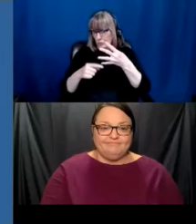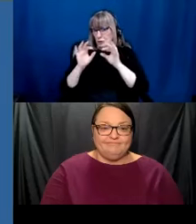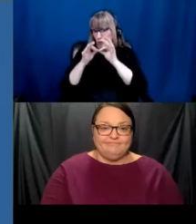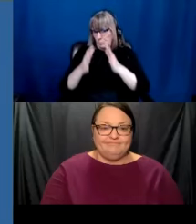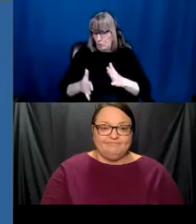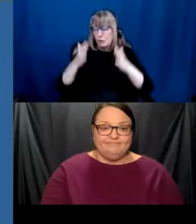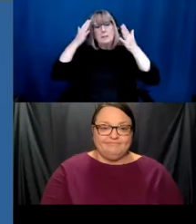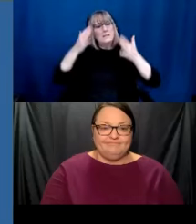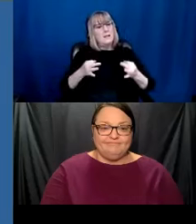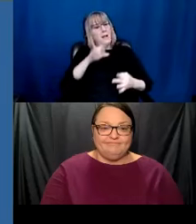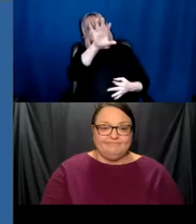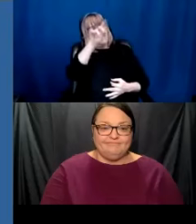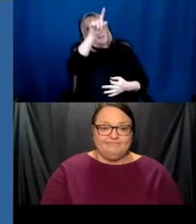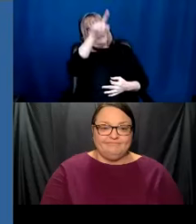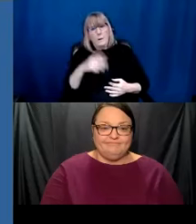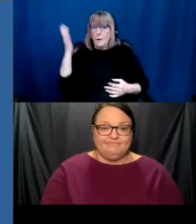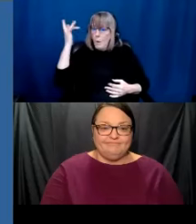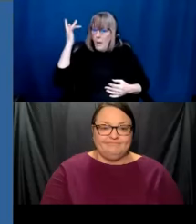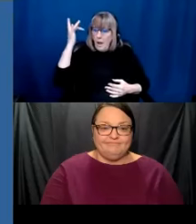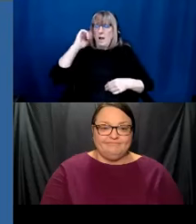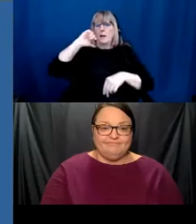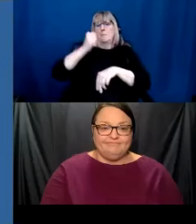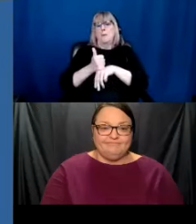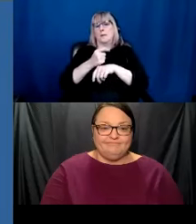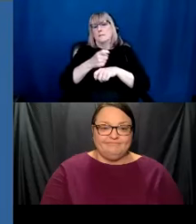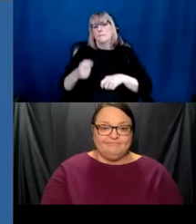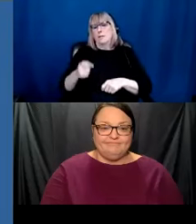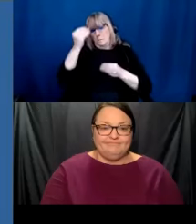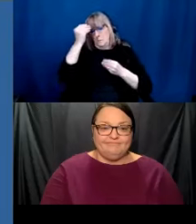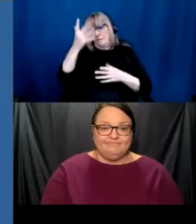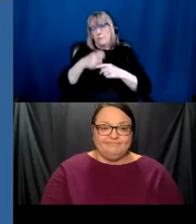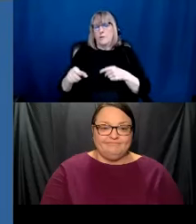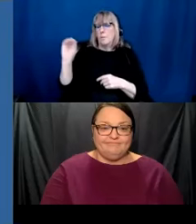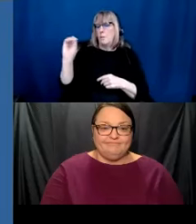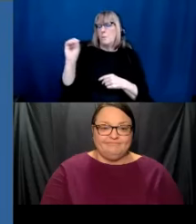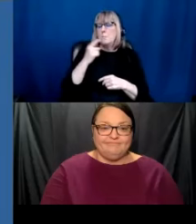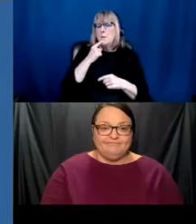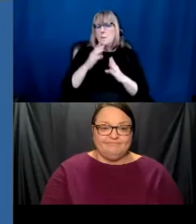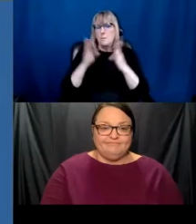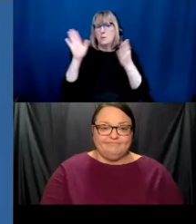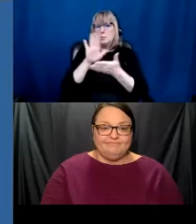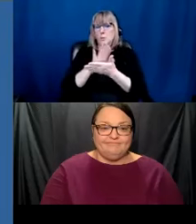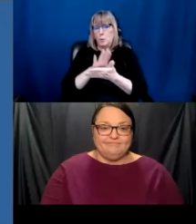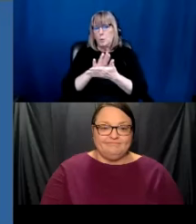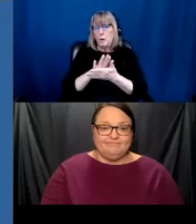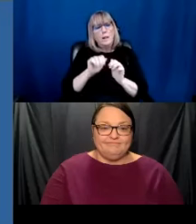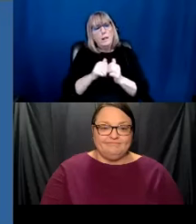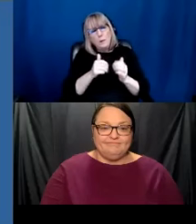Hoy notarán que tenemos cuatro diferentes idiomas o lenguajes.